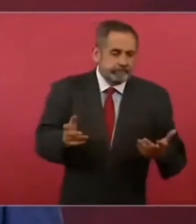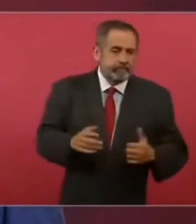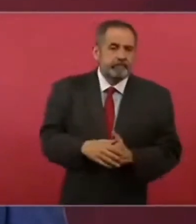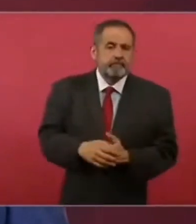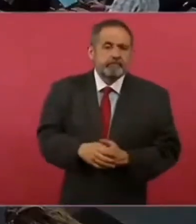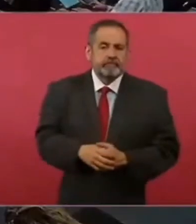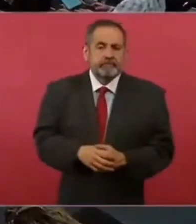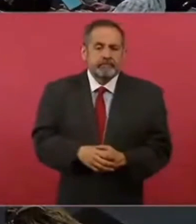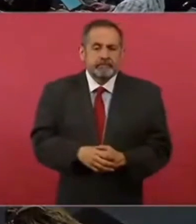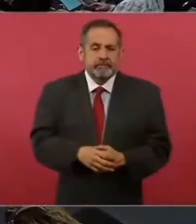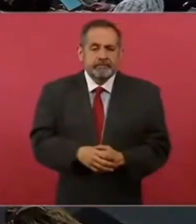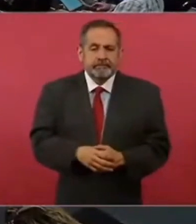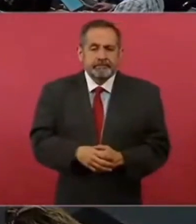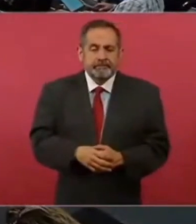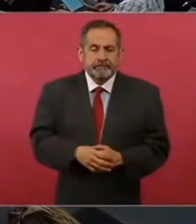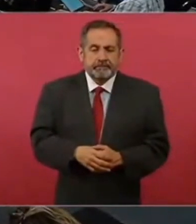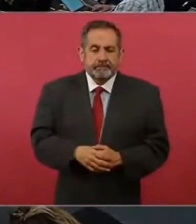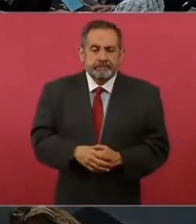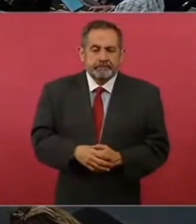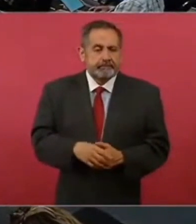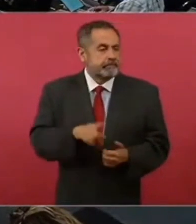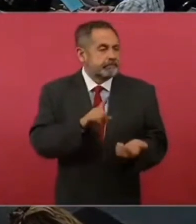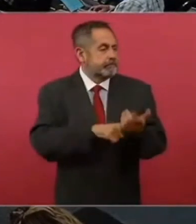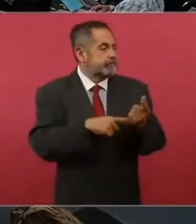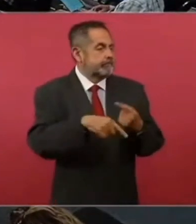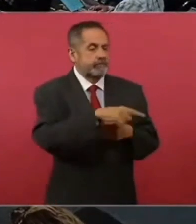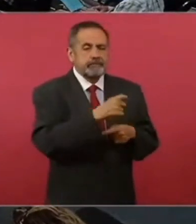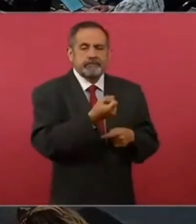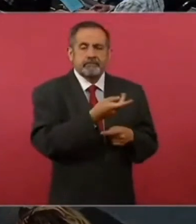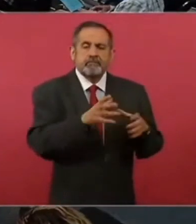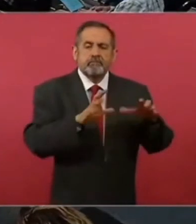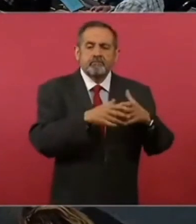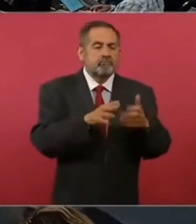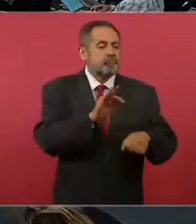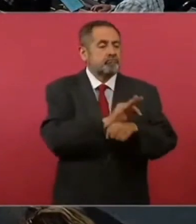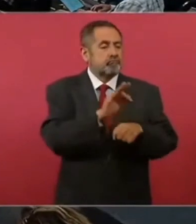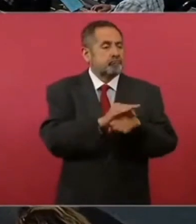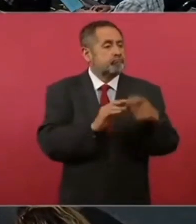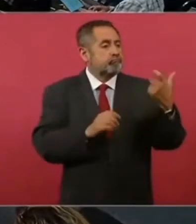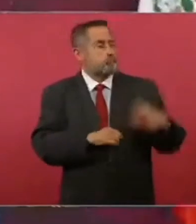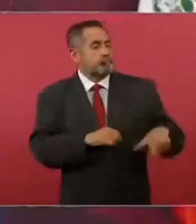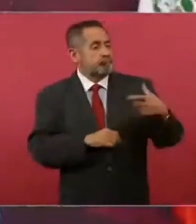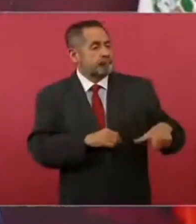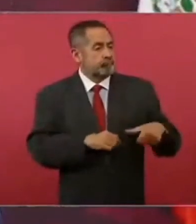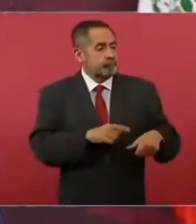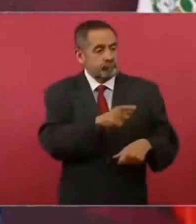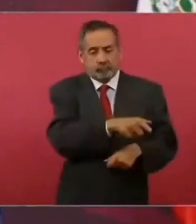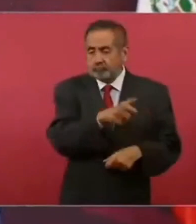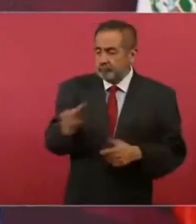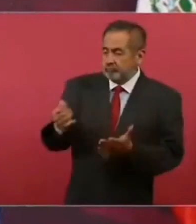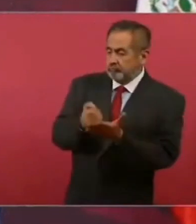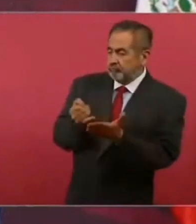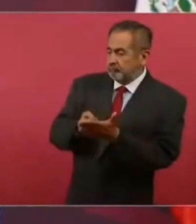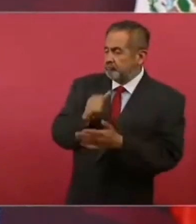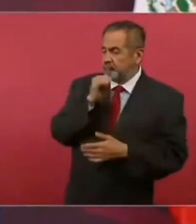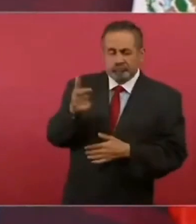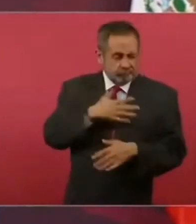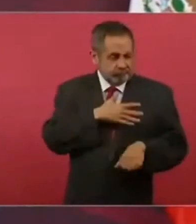los que estuvieron defendiendo a los potentados para que no pagaran impuestos